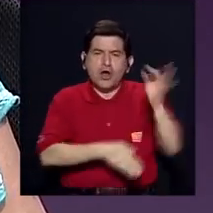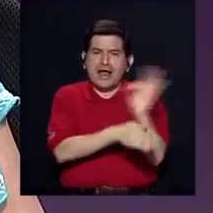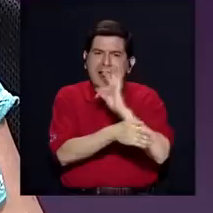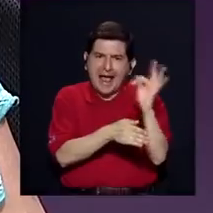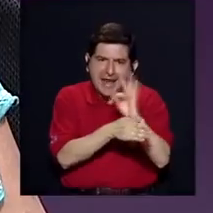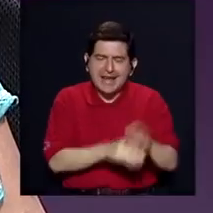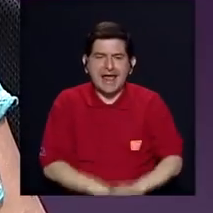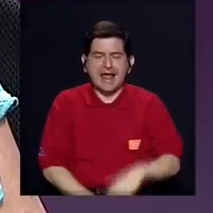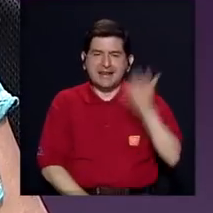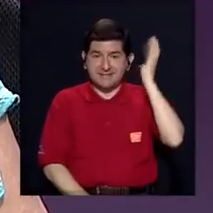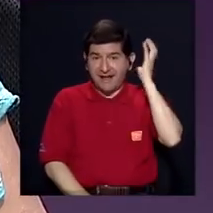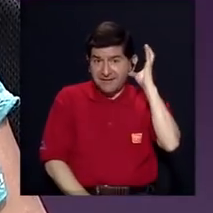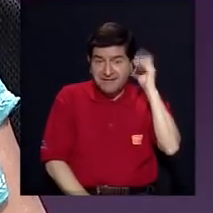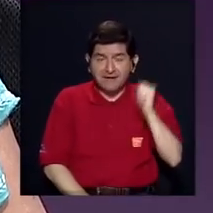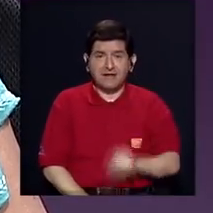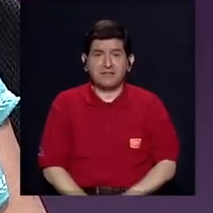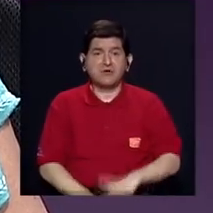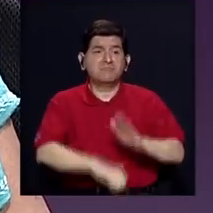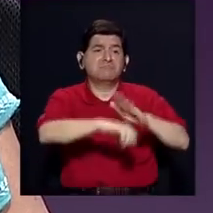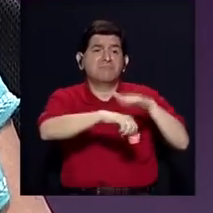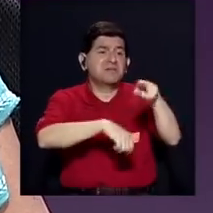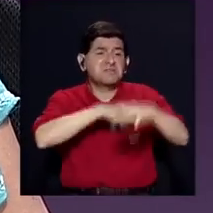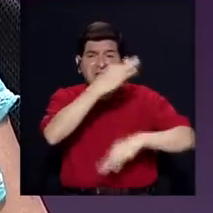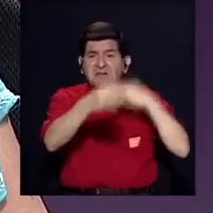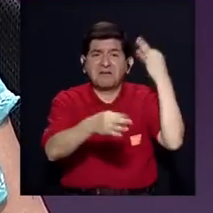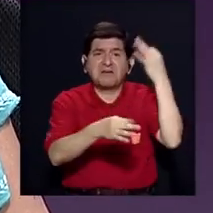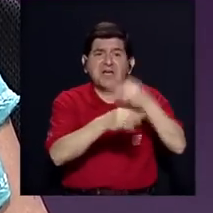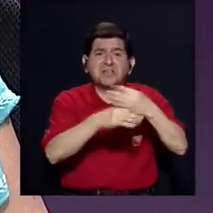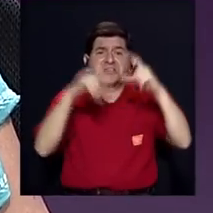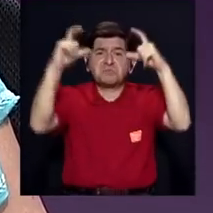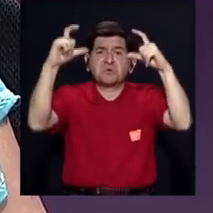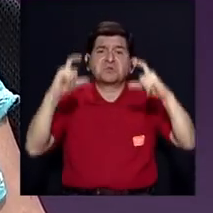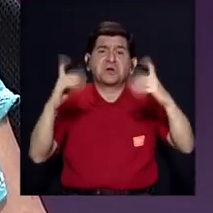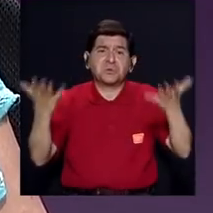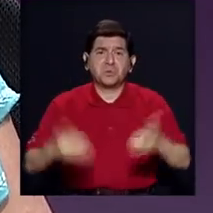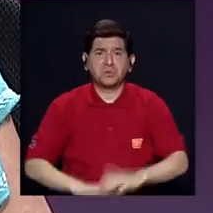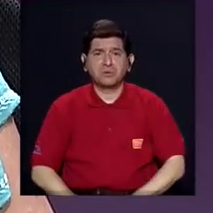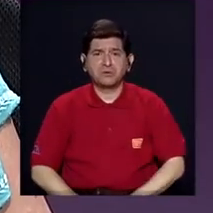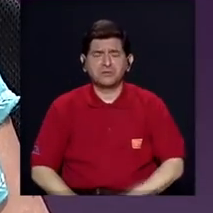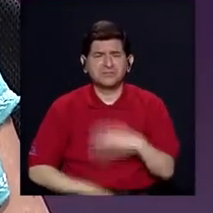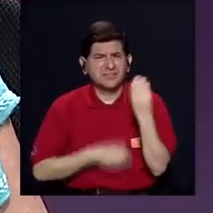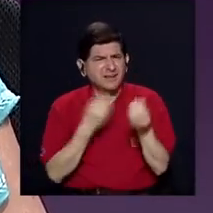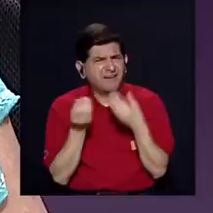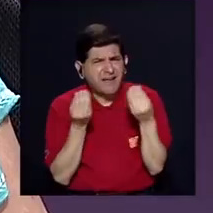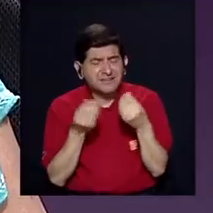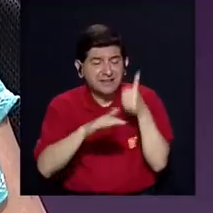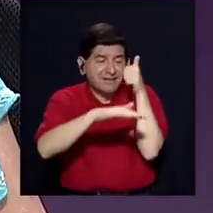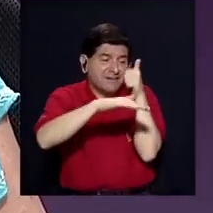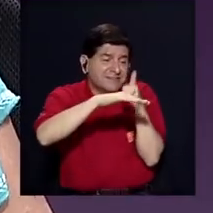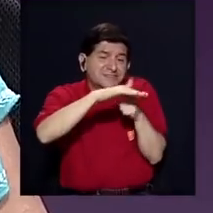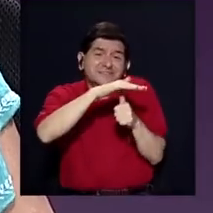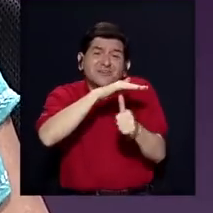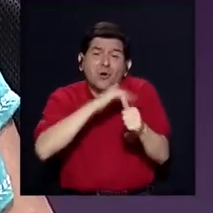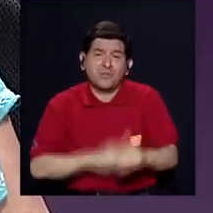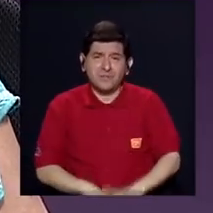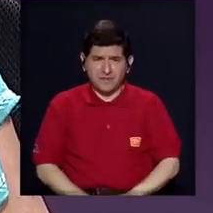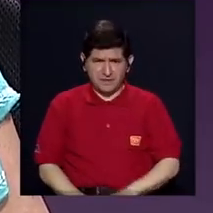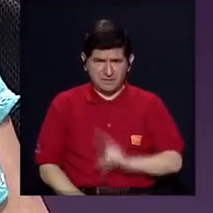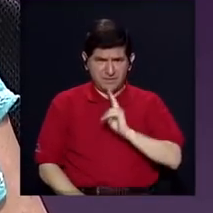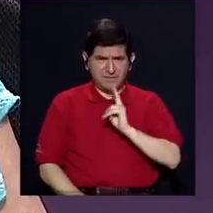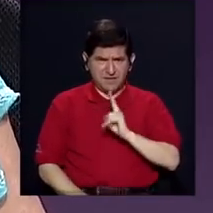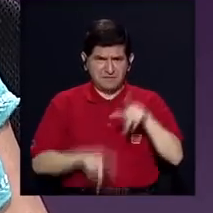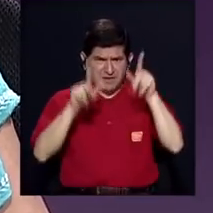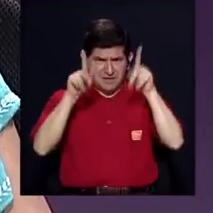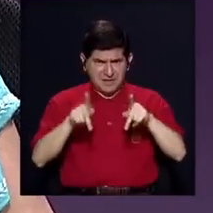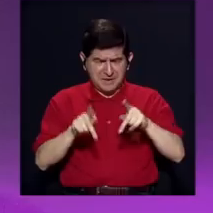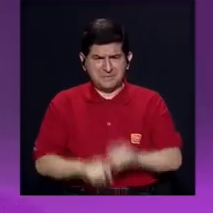que las emisoras permiten ese tipo de titulares que lo que hacen es ocultar quiénes son efectivamente